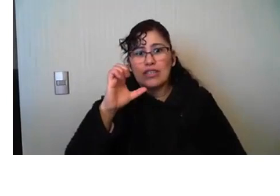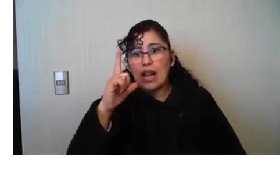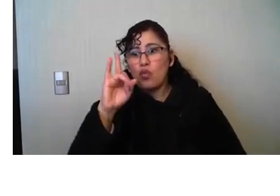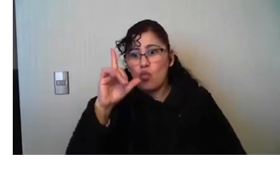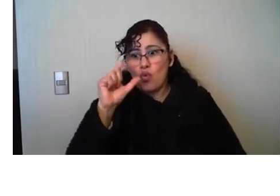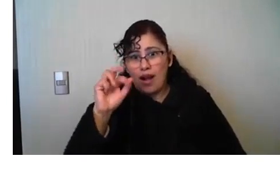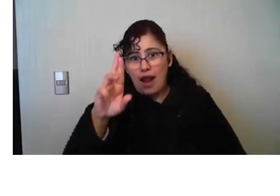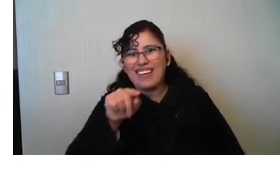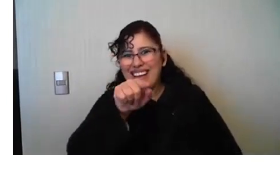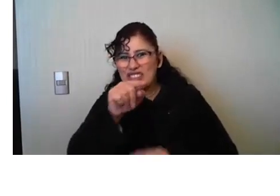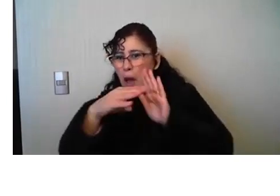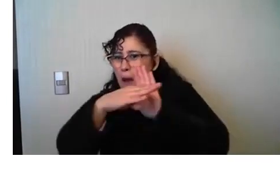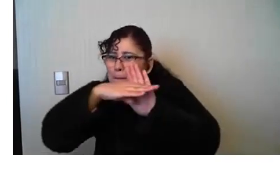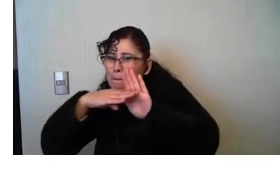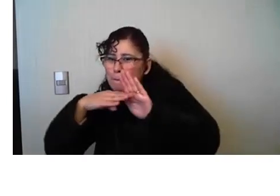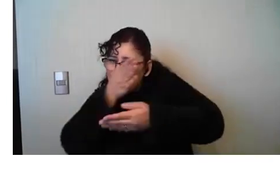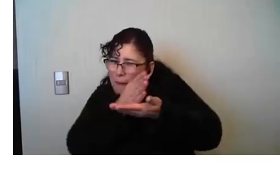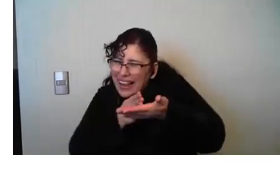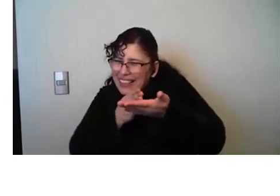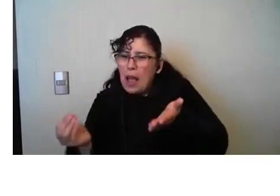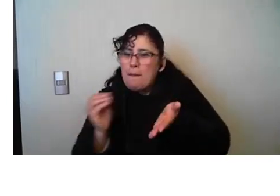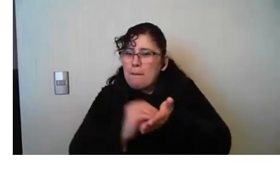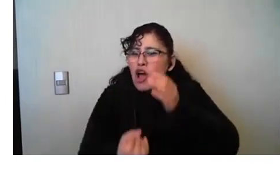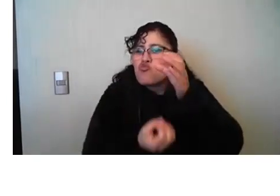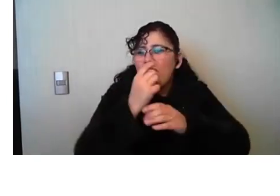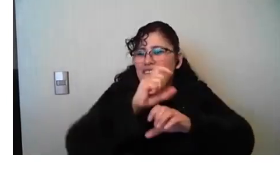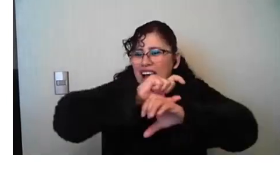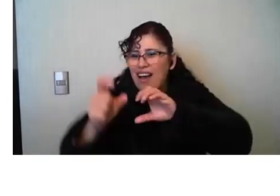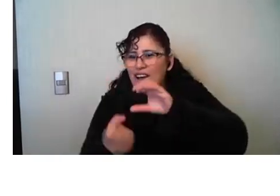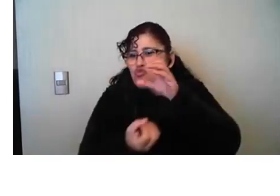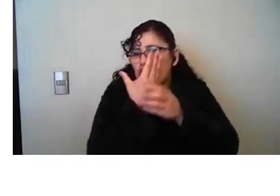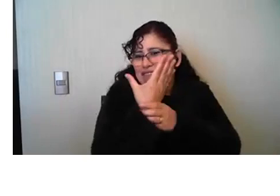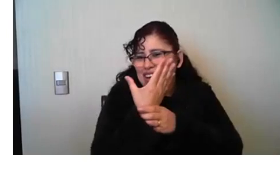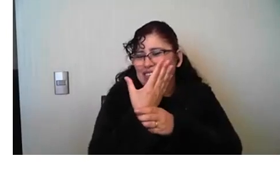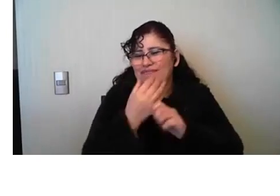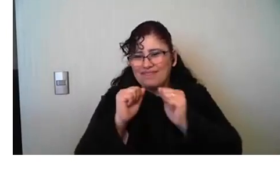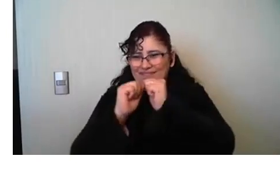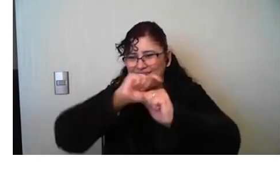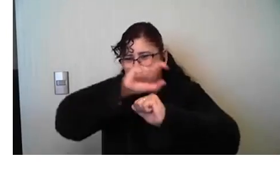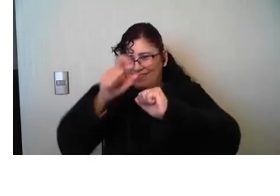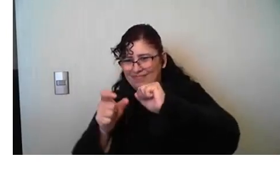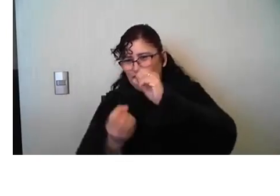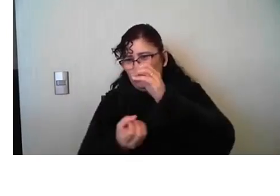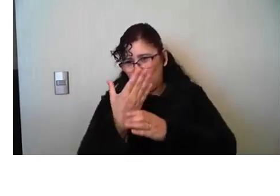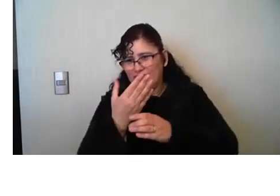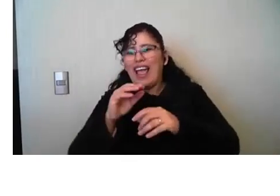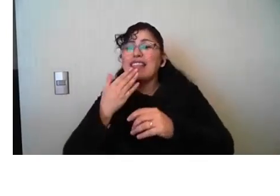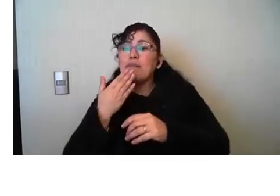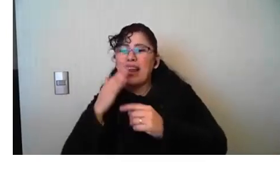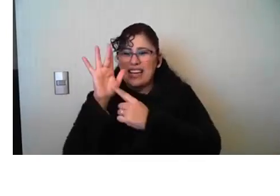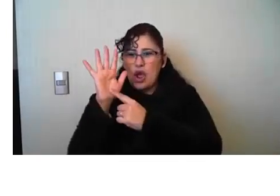nueva con corteza más nueva, por tanto participan las neuronas más nuevas del núcleo